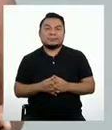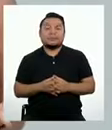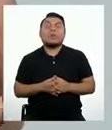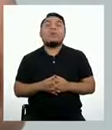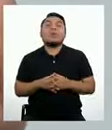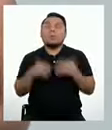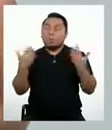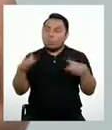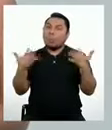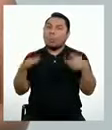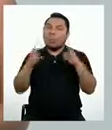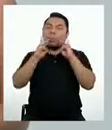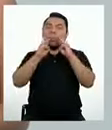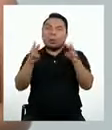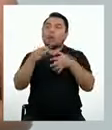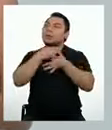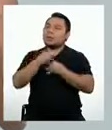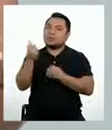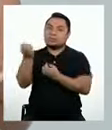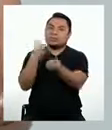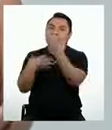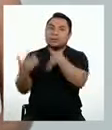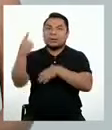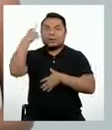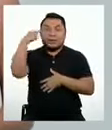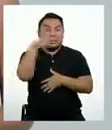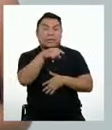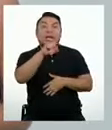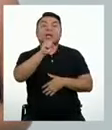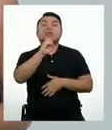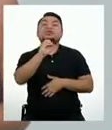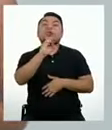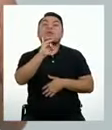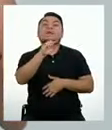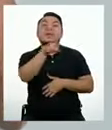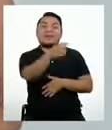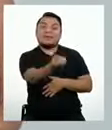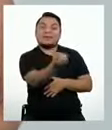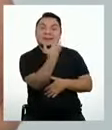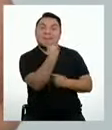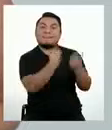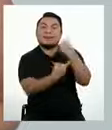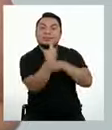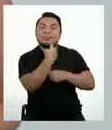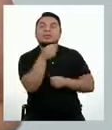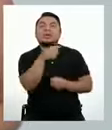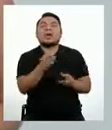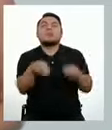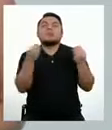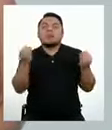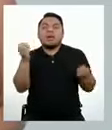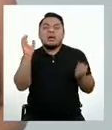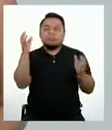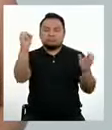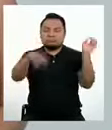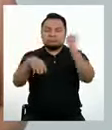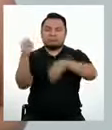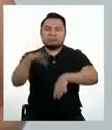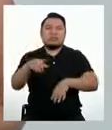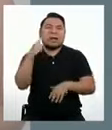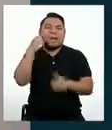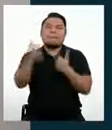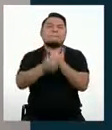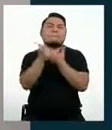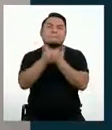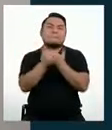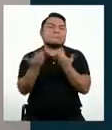Qué interesante lo que nos mencionas, Raúl. Sofía, desde Ancash, quiere saber por qué la acumulación del plástico es un problema para el